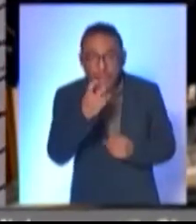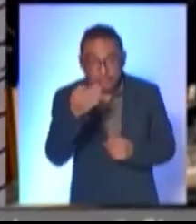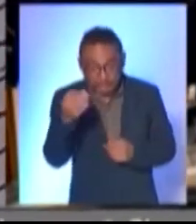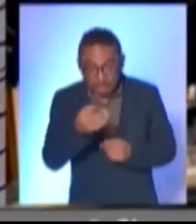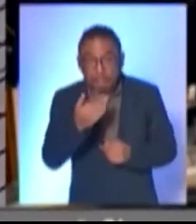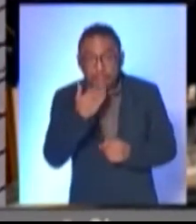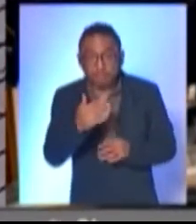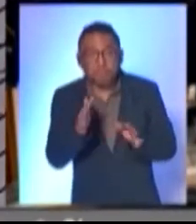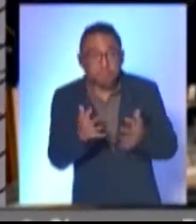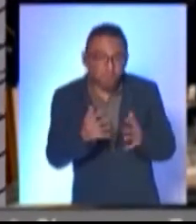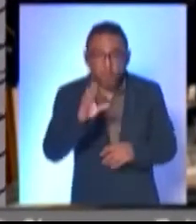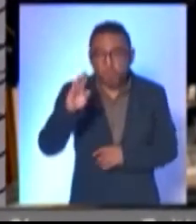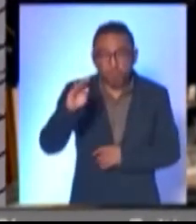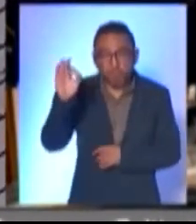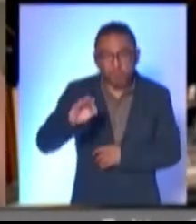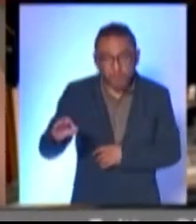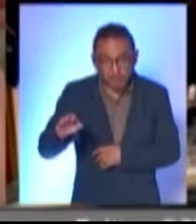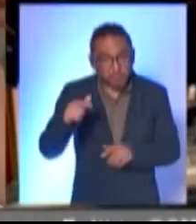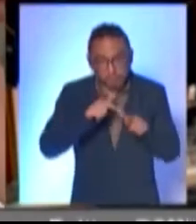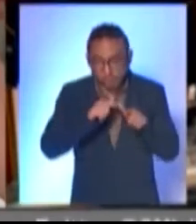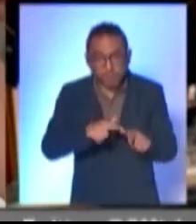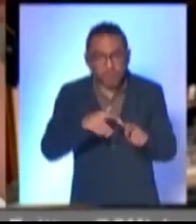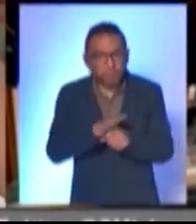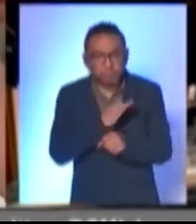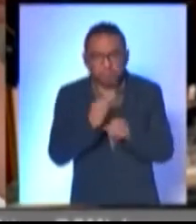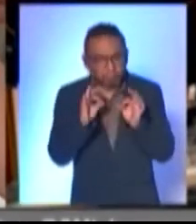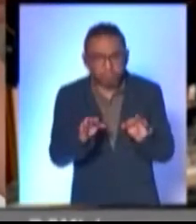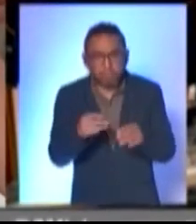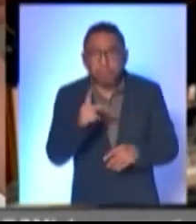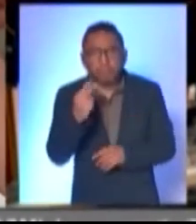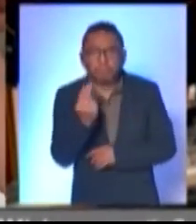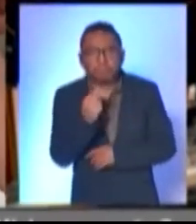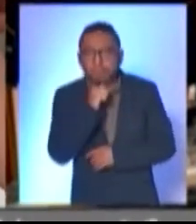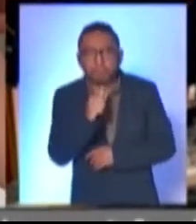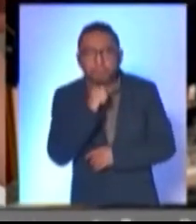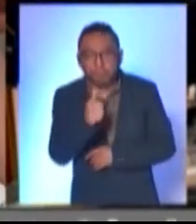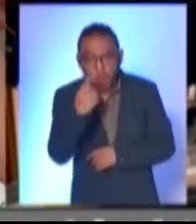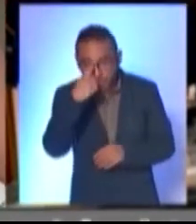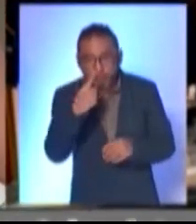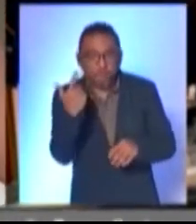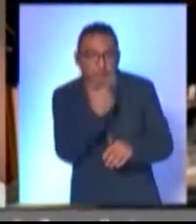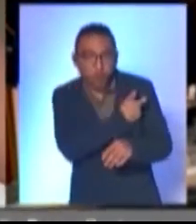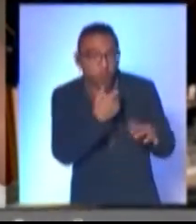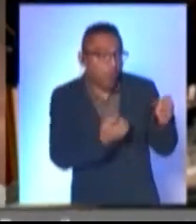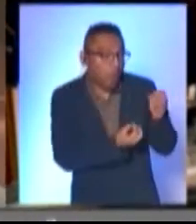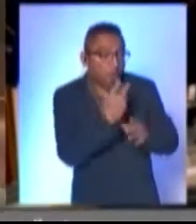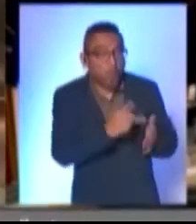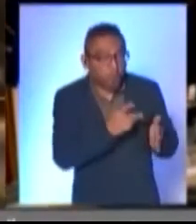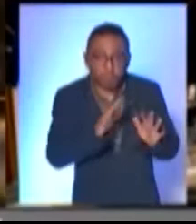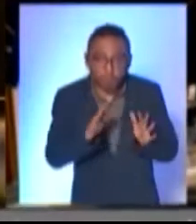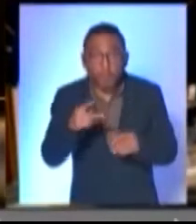de alrededor del 90% sigue siendo suficiente y no se requiere una actualización de la vacuna. Sin embargo, si